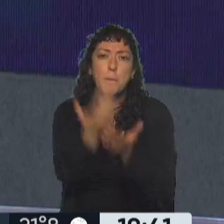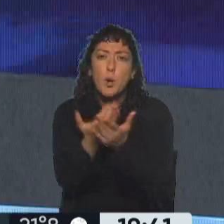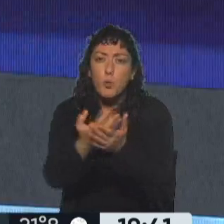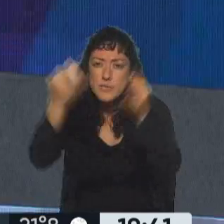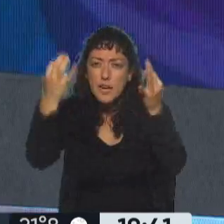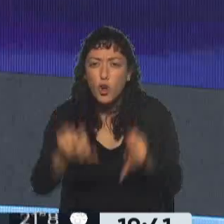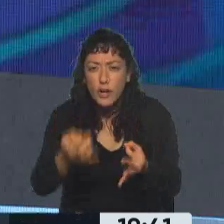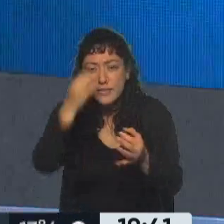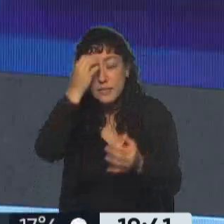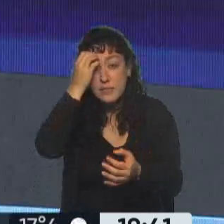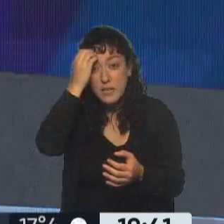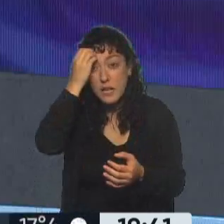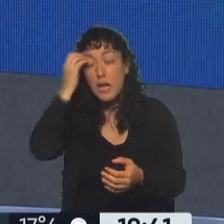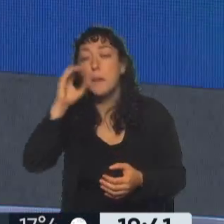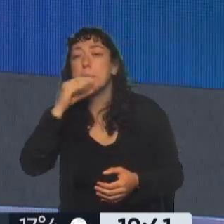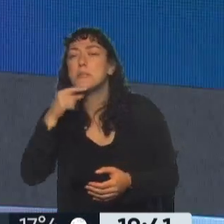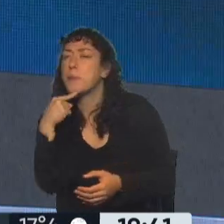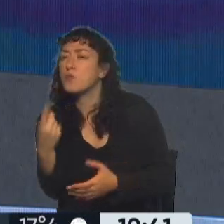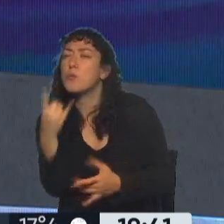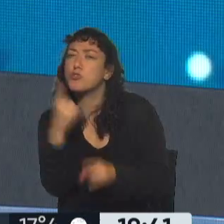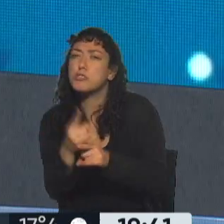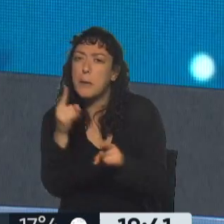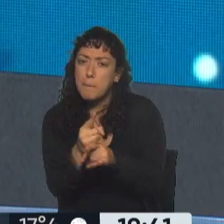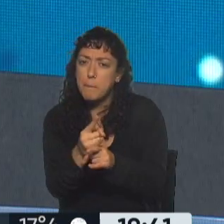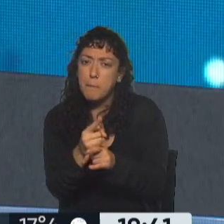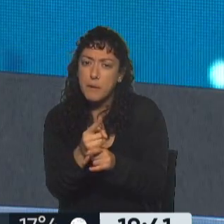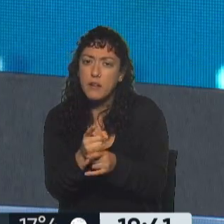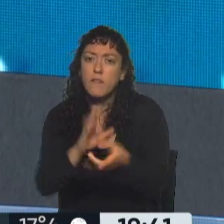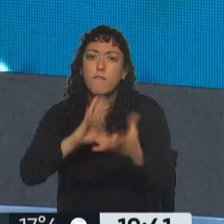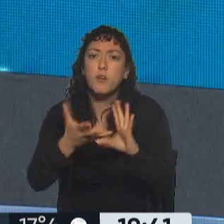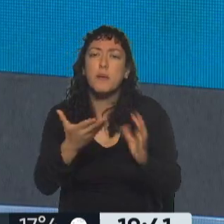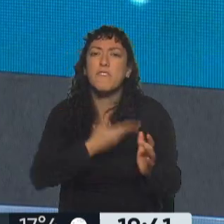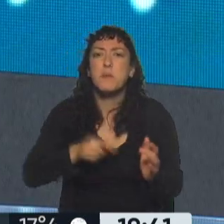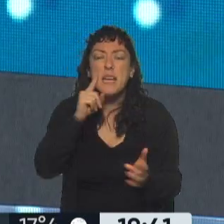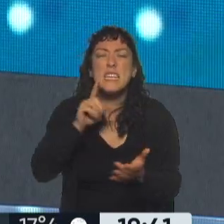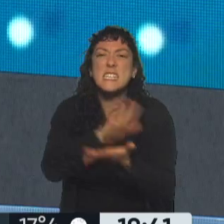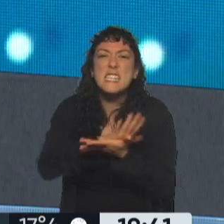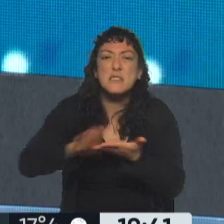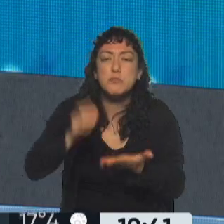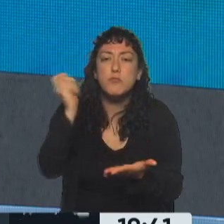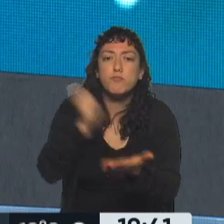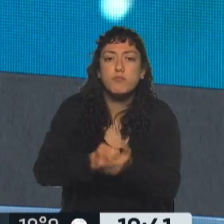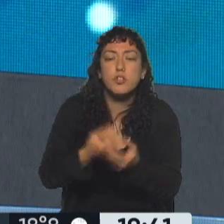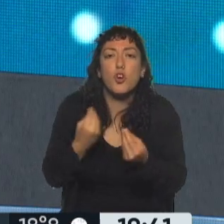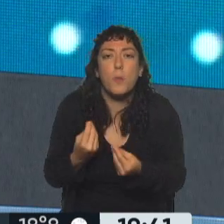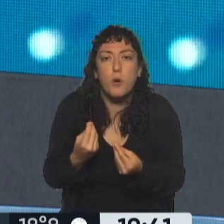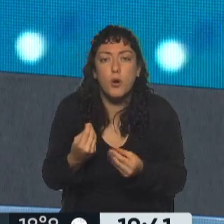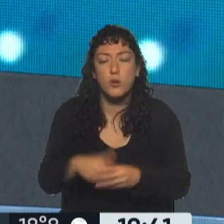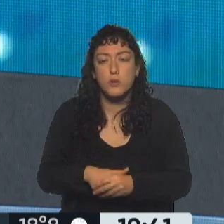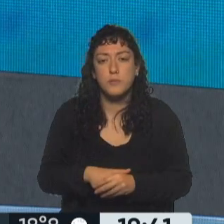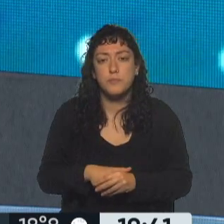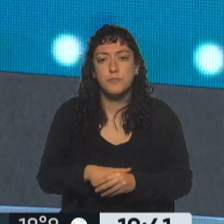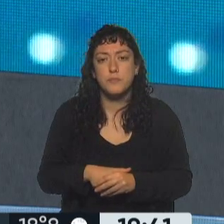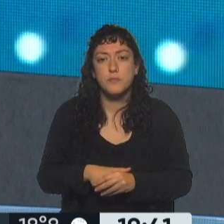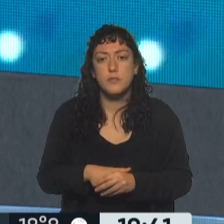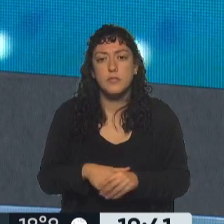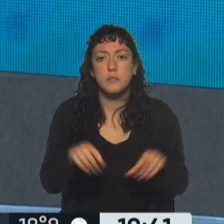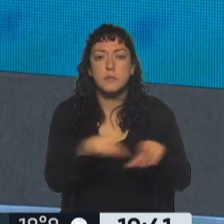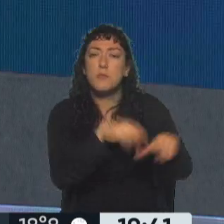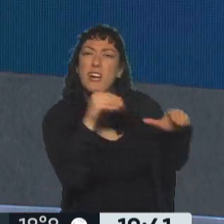pero gran parte lo pudieron destruir. El tema tarifas, el tema salarios, el tema sistema jubilatorio, sí, la industria, el tema salud, las